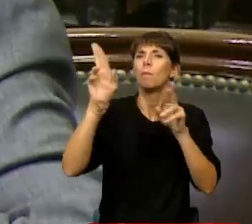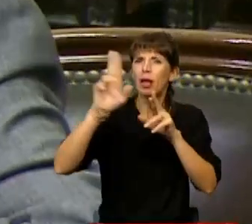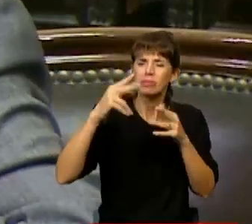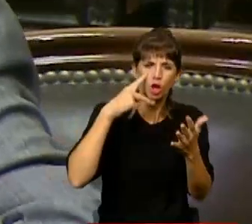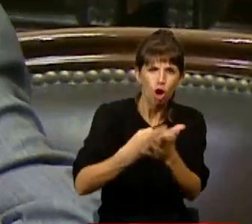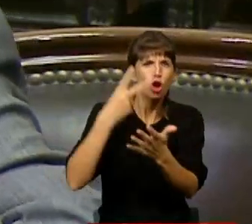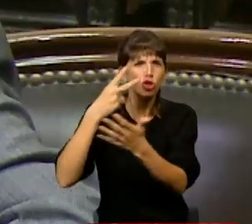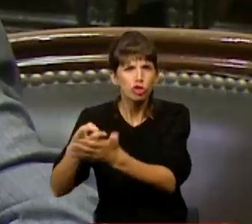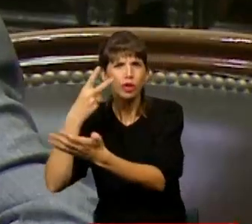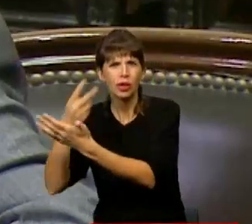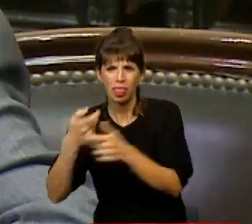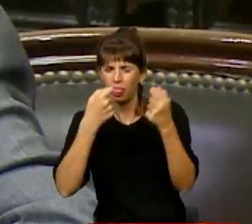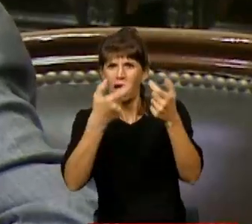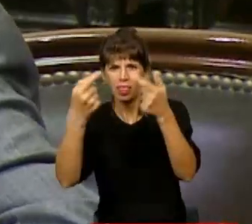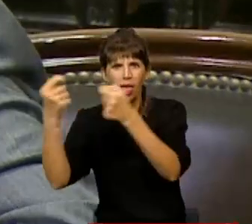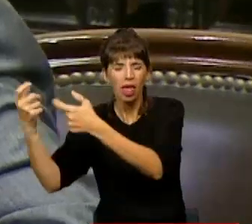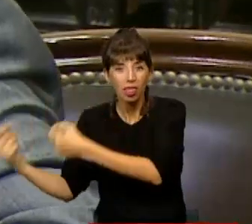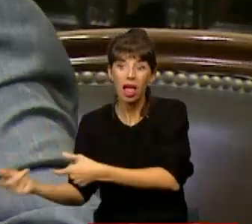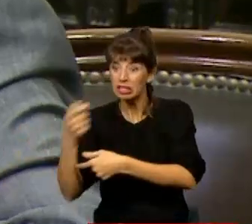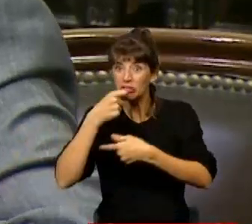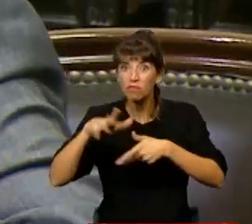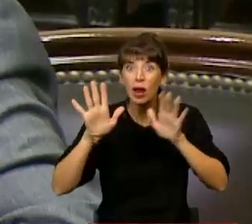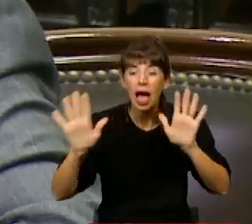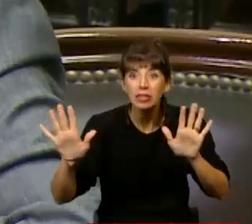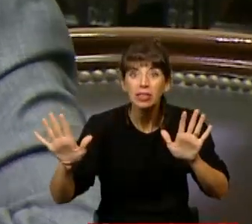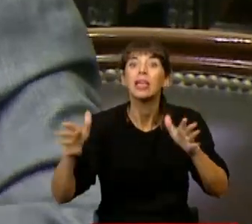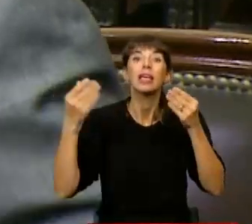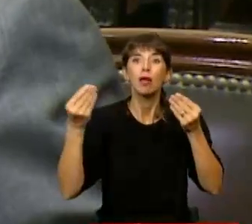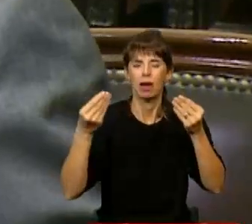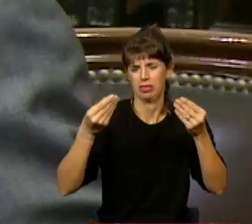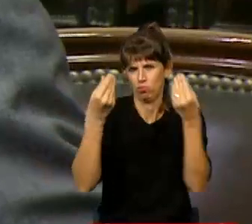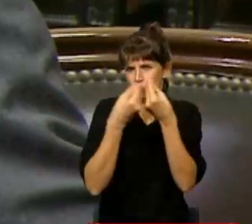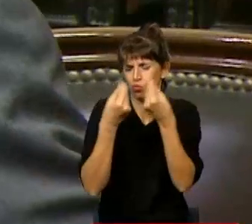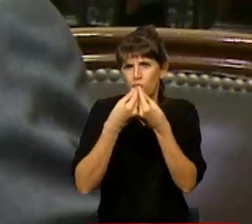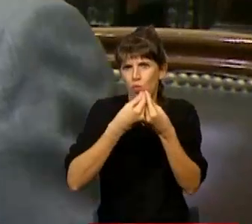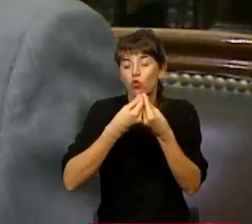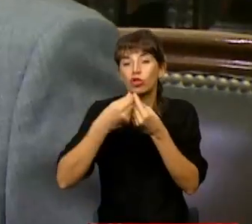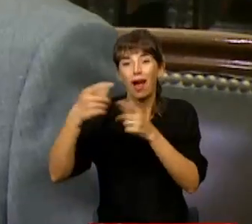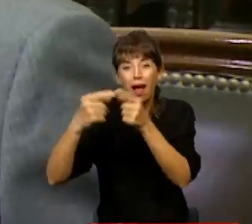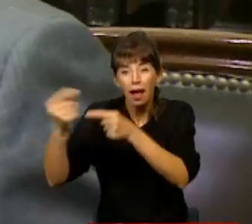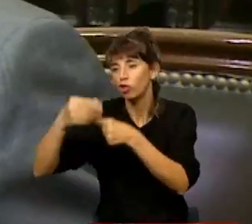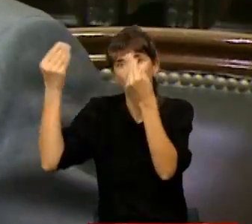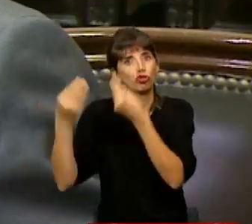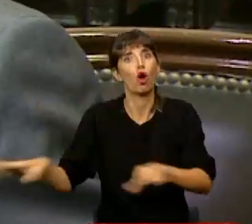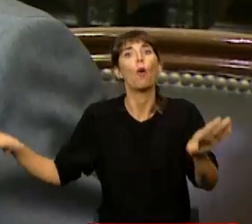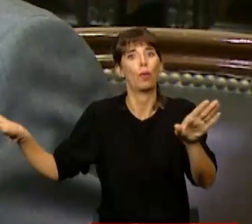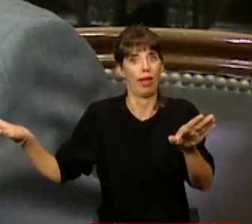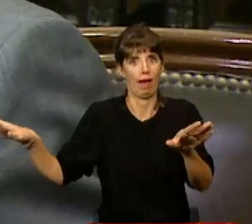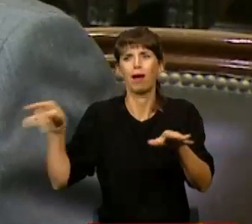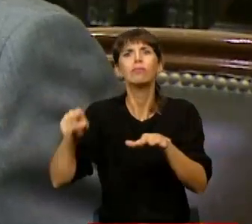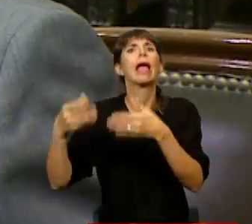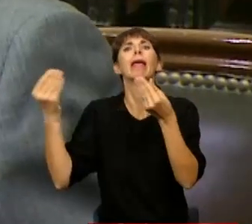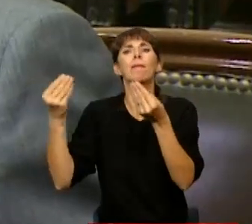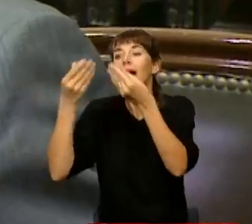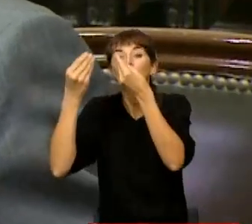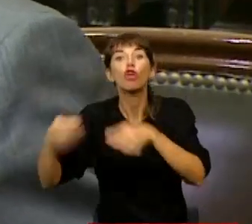ya se han pedido para cultivar, vamos a tener un poderoso excedente. ¿Y sabe lo que va a pasar, señor presidente, con ese poderoso excedente? Va a